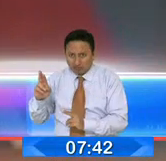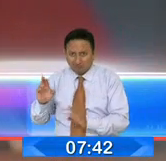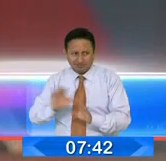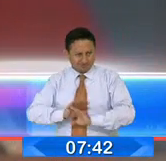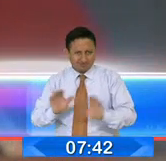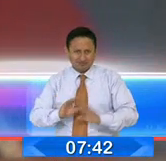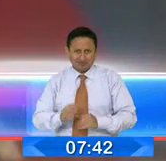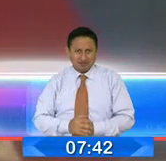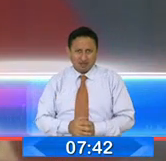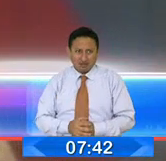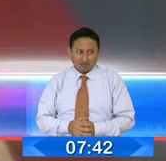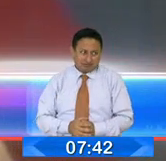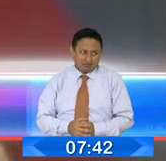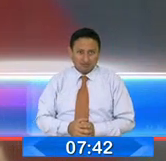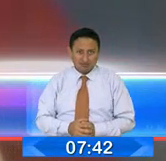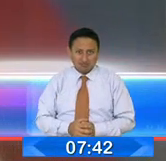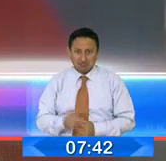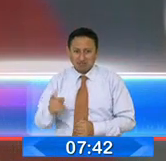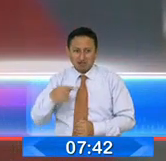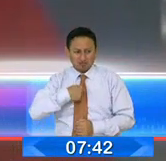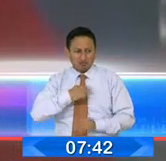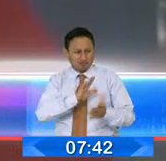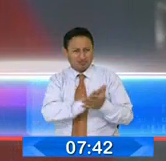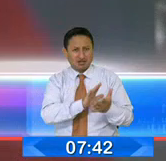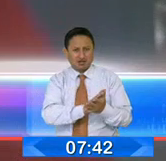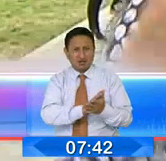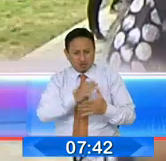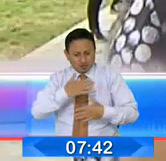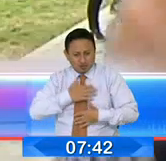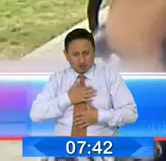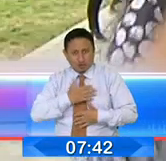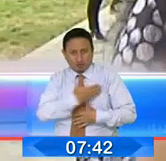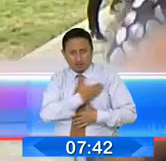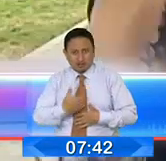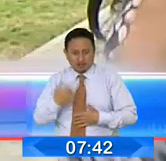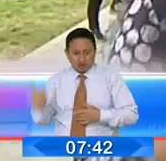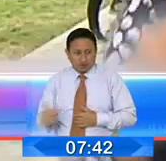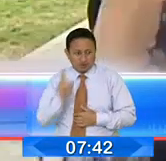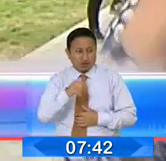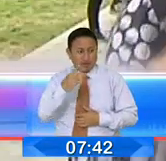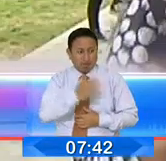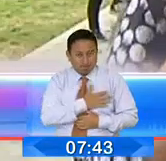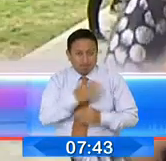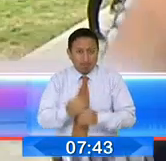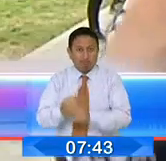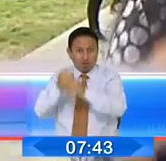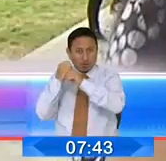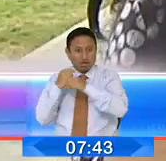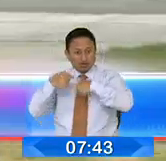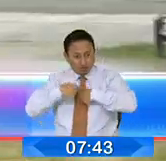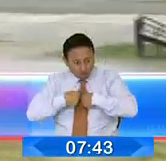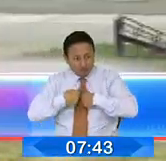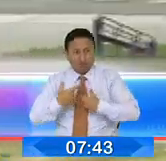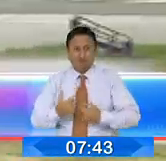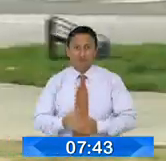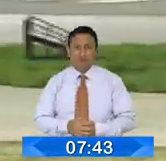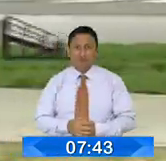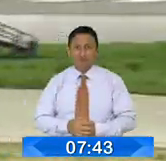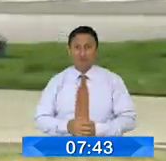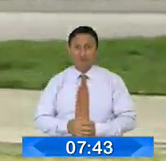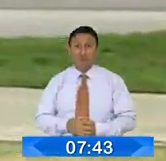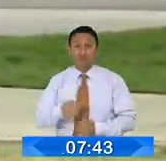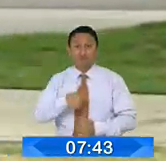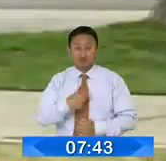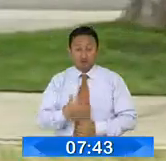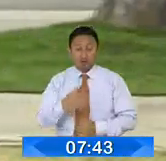una majestad. Al revés, porque él sentía que él estaba, que quien estaba obligado por su investidura era él. Desde que yo fui padre,